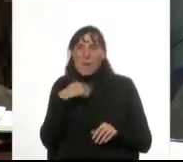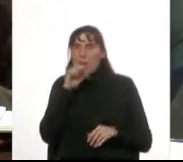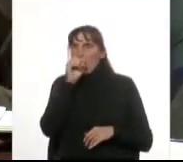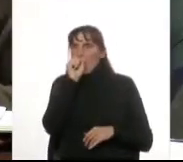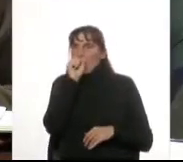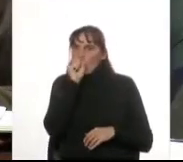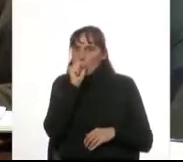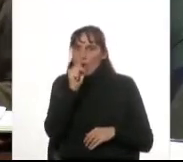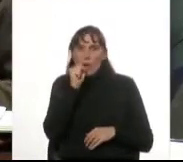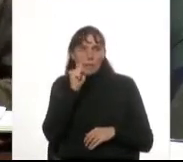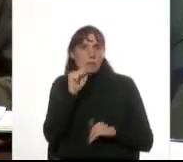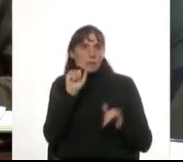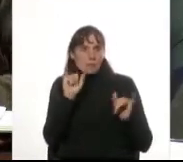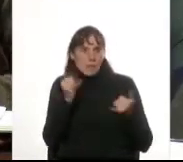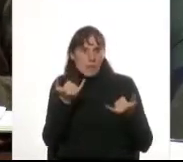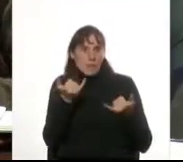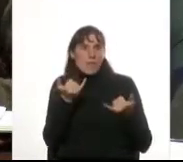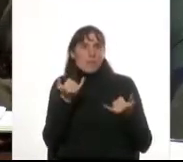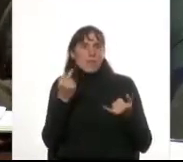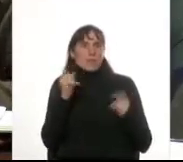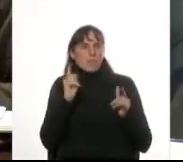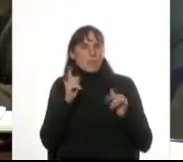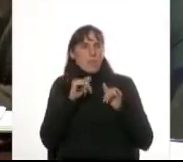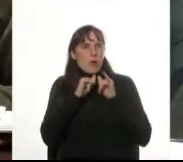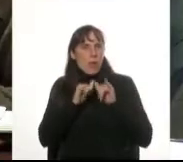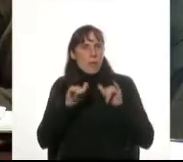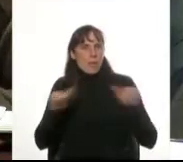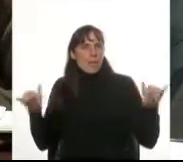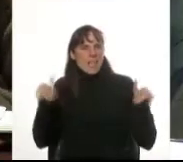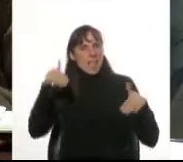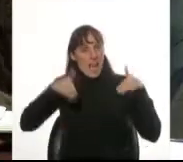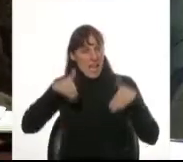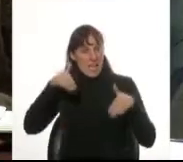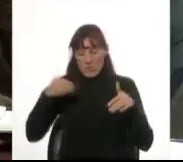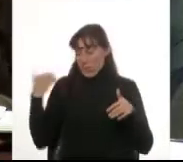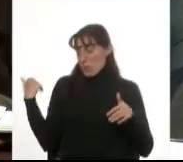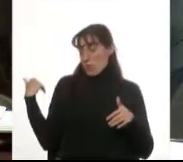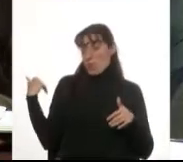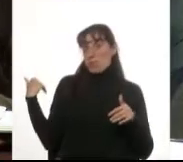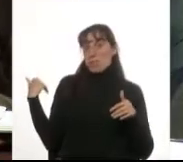bancarla en plena campaña electoral